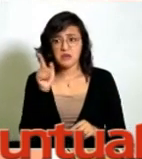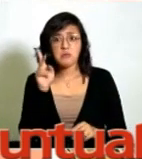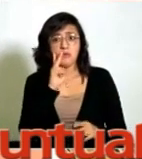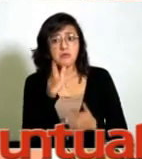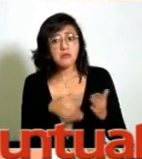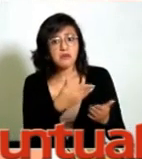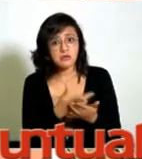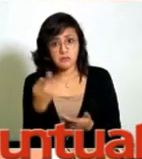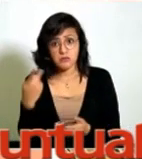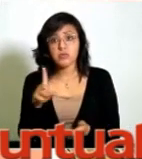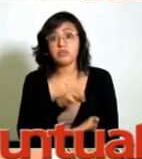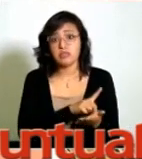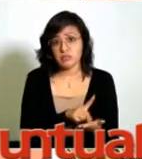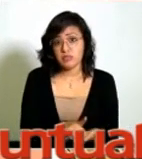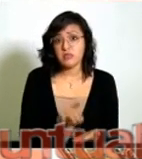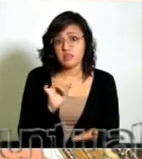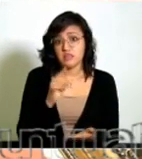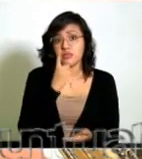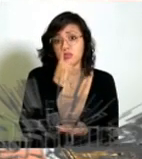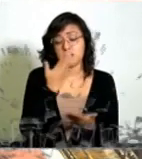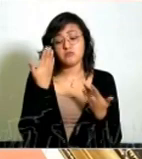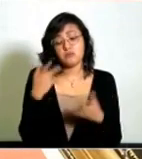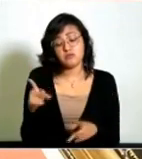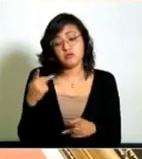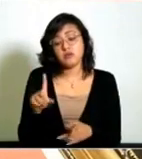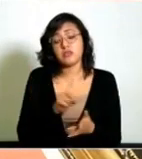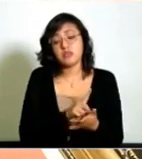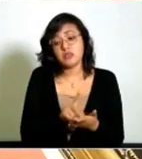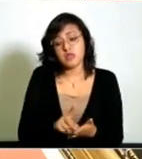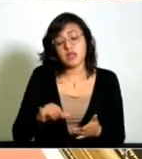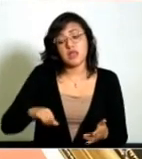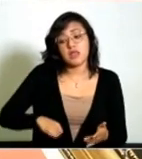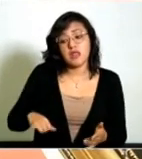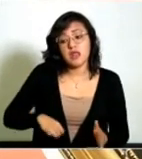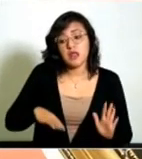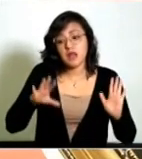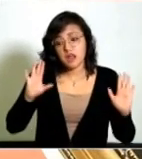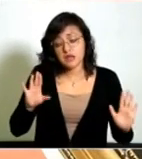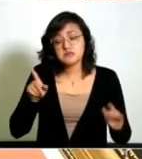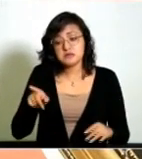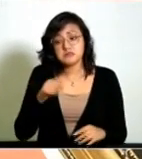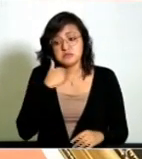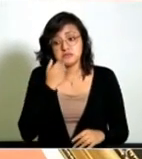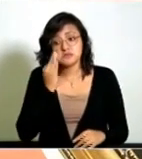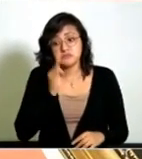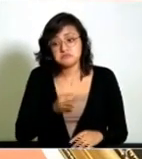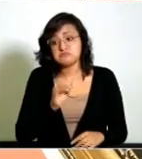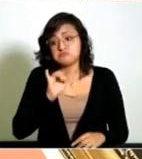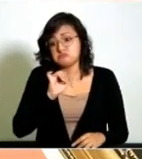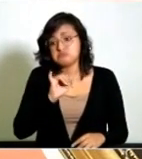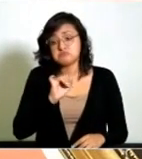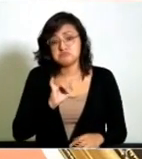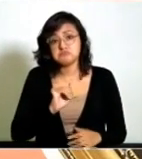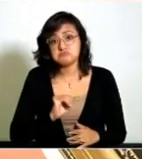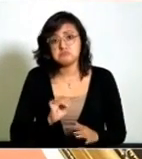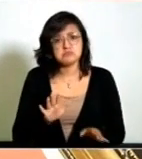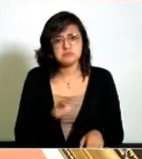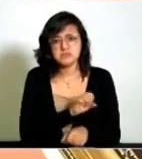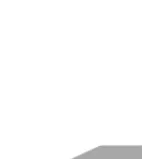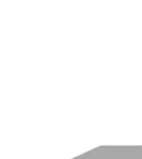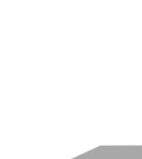ella tiene derecho a decir lo que a su derecho e interés corresponda y a probarlo. Así de